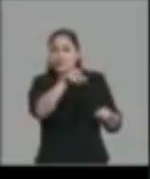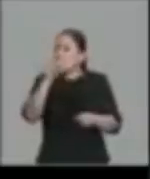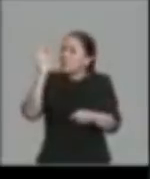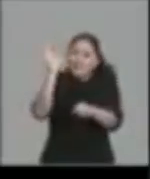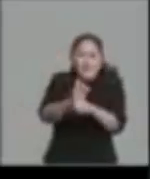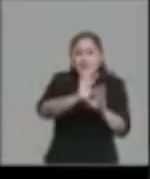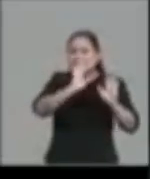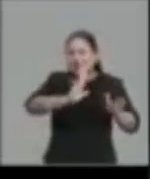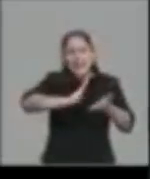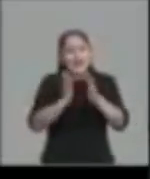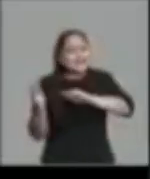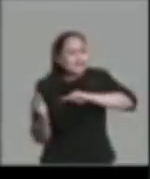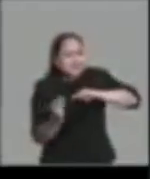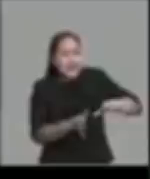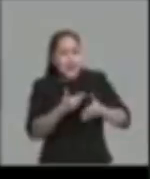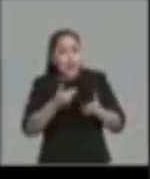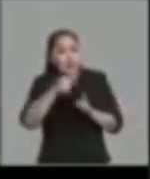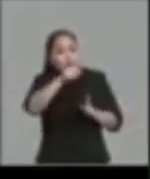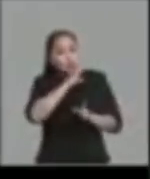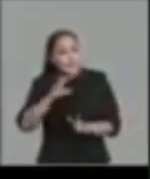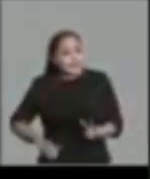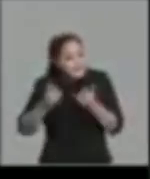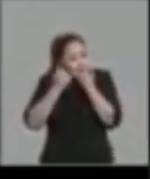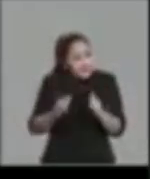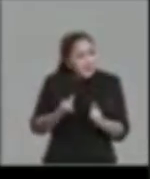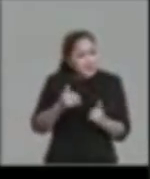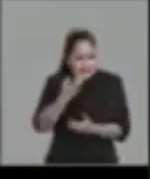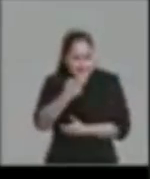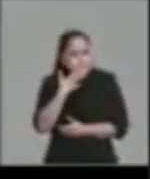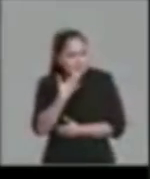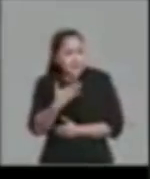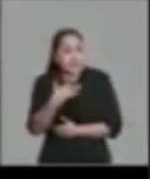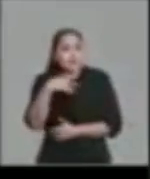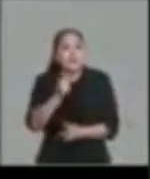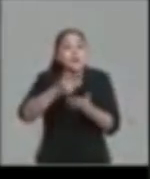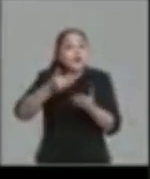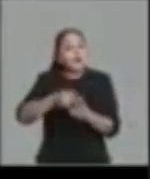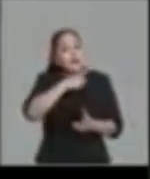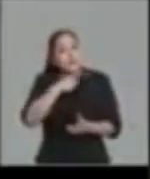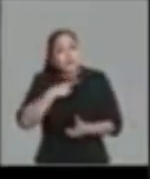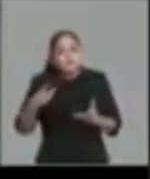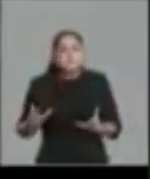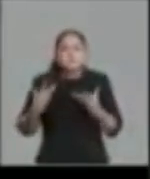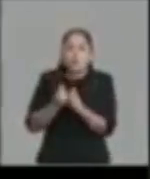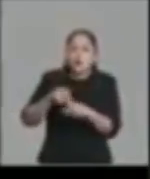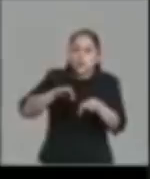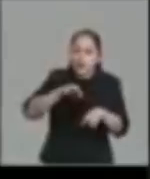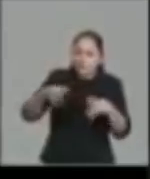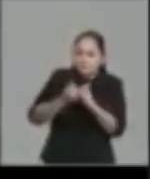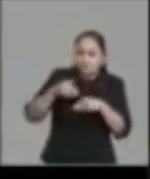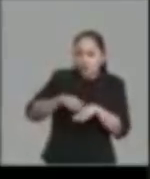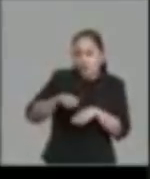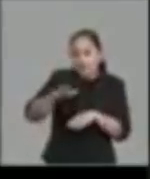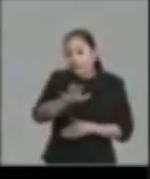defiendas, déjalo. Eres hoy candidata independiente y eso es bueno. Creo que tenemos que trabajar mucho tú y yo en ese sentido